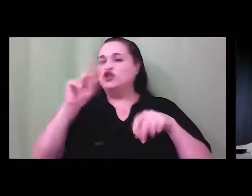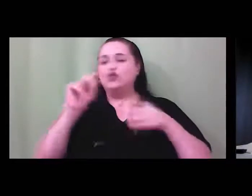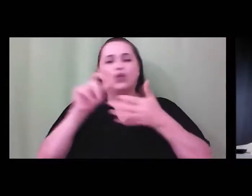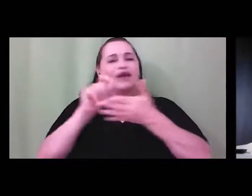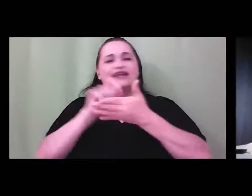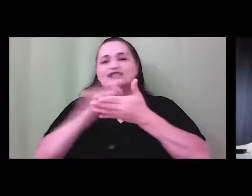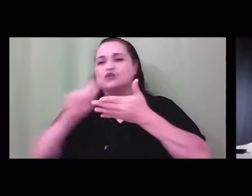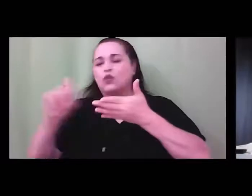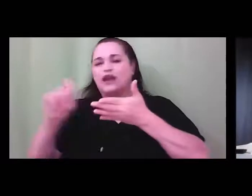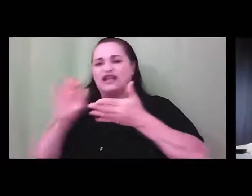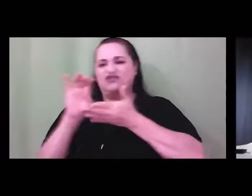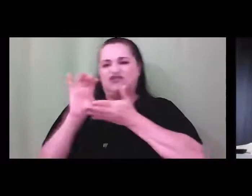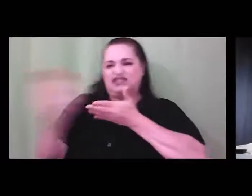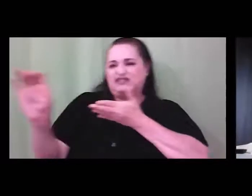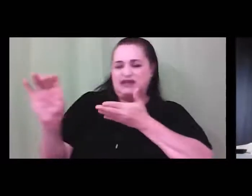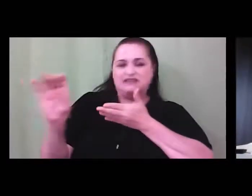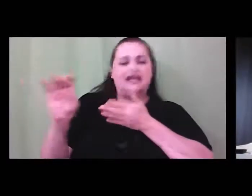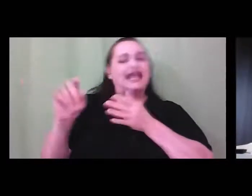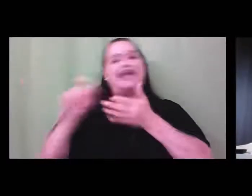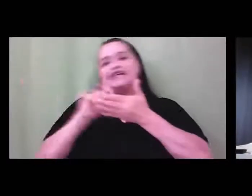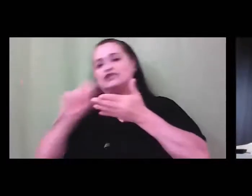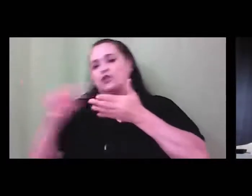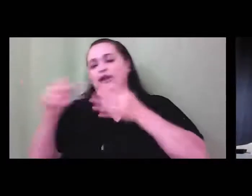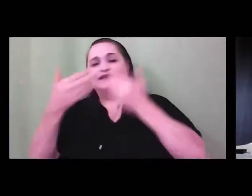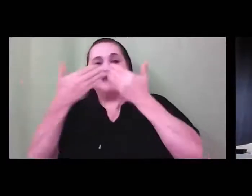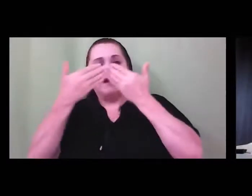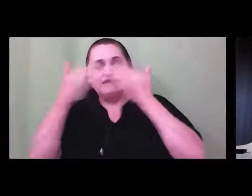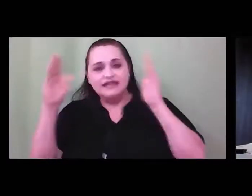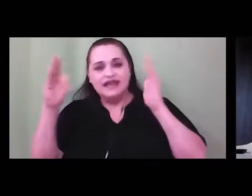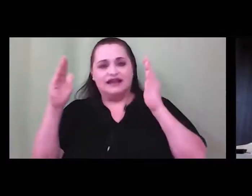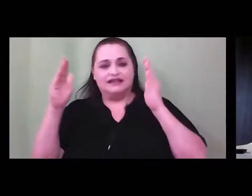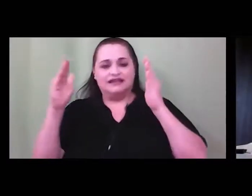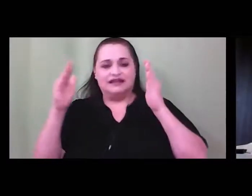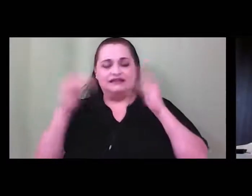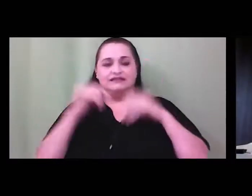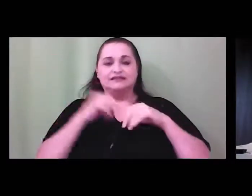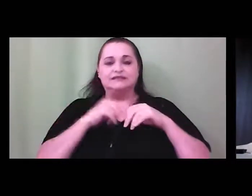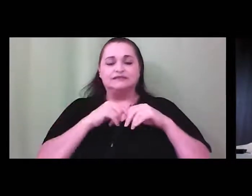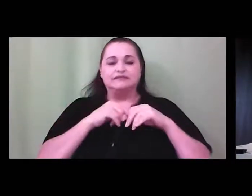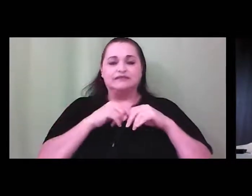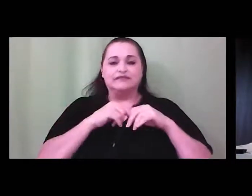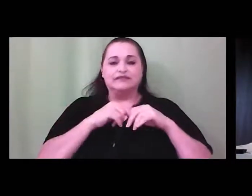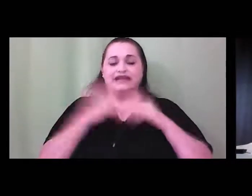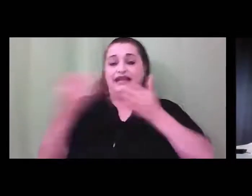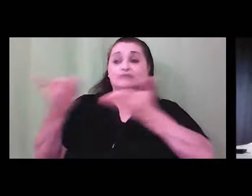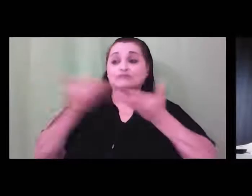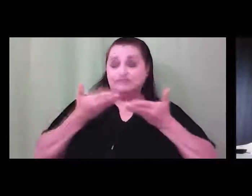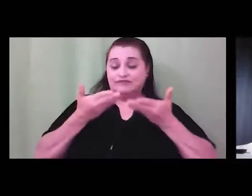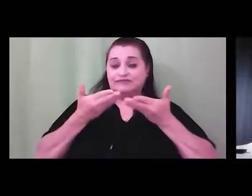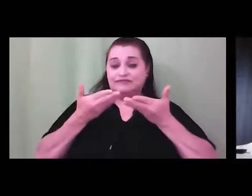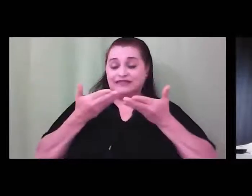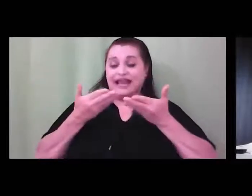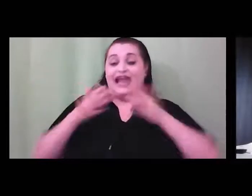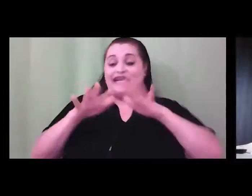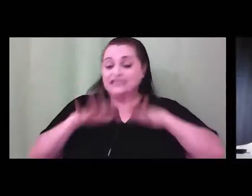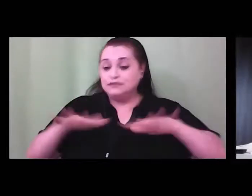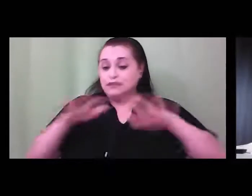escuelas que rechazan, sino escuelas abiertas y que generan espacios